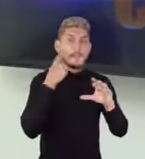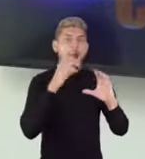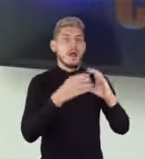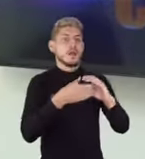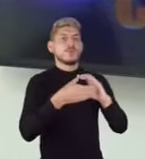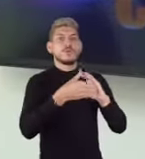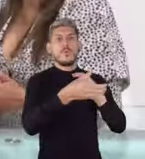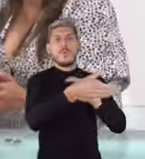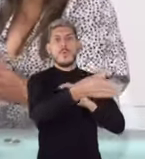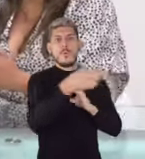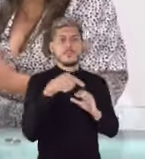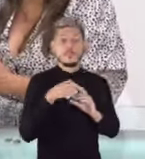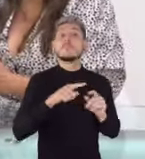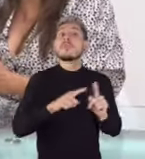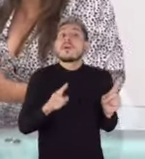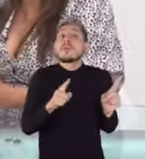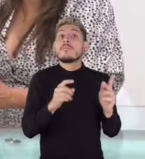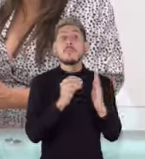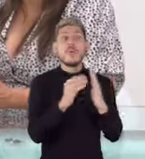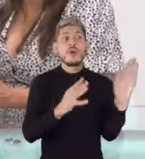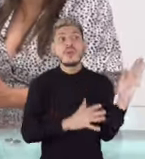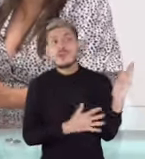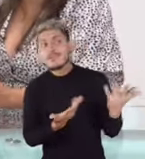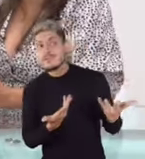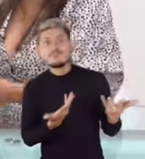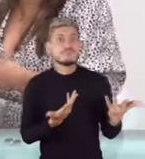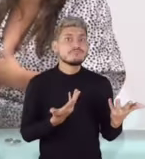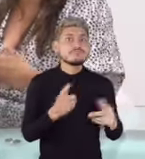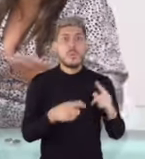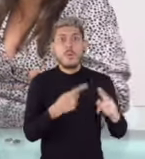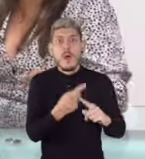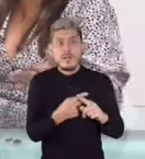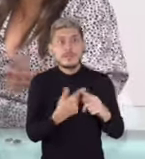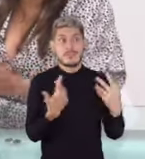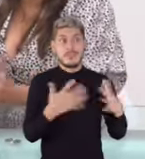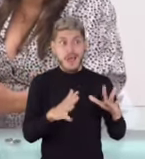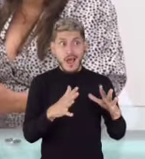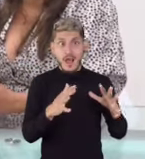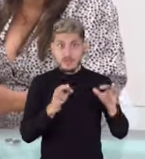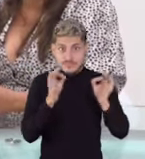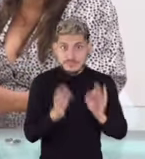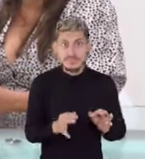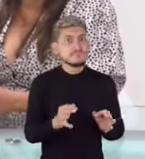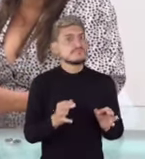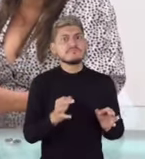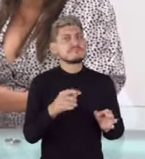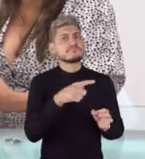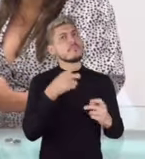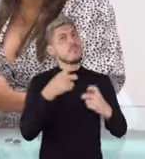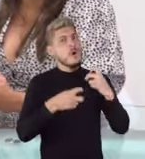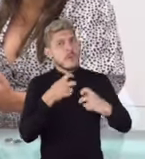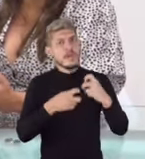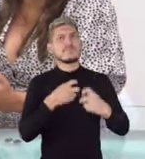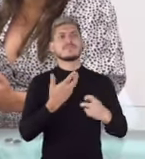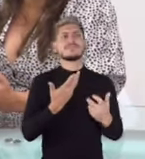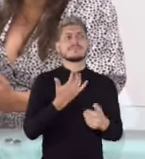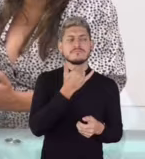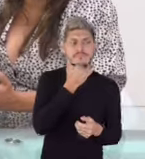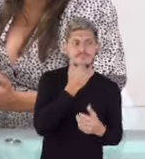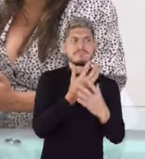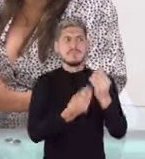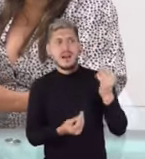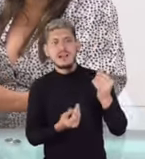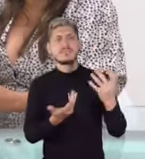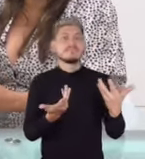Vindobona. Ya, y ese proyecto Vindobona entendemos que ha tenido una serie de problemas, aunque es una buena idea